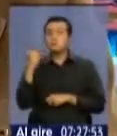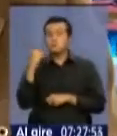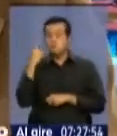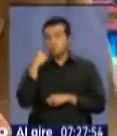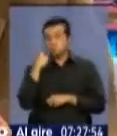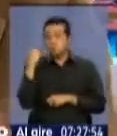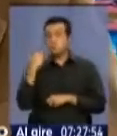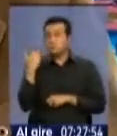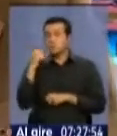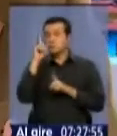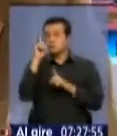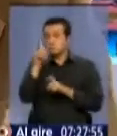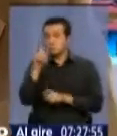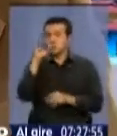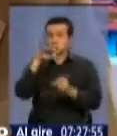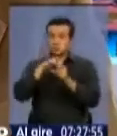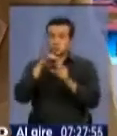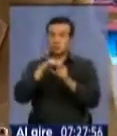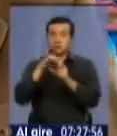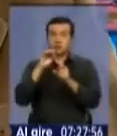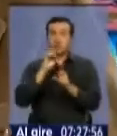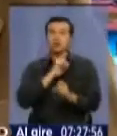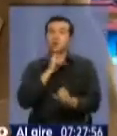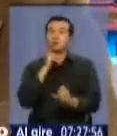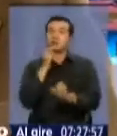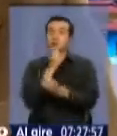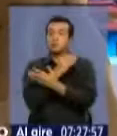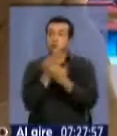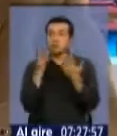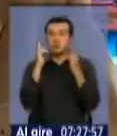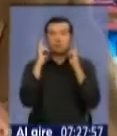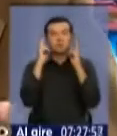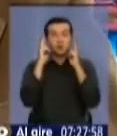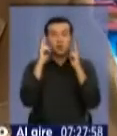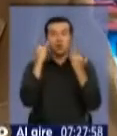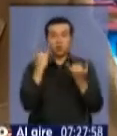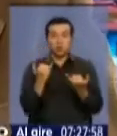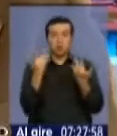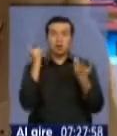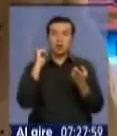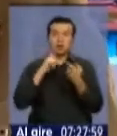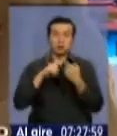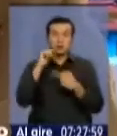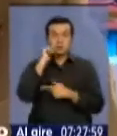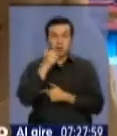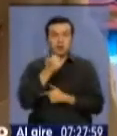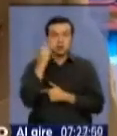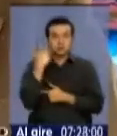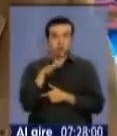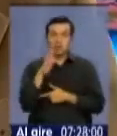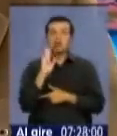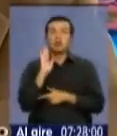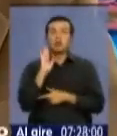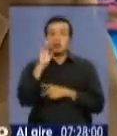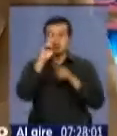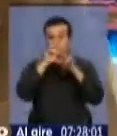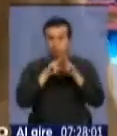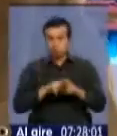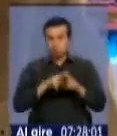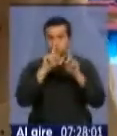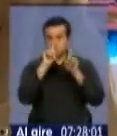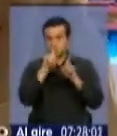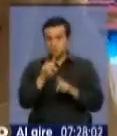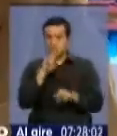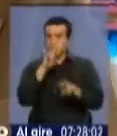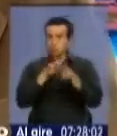genera la consulta, nosotros tendremos la presentación. Espero que en el día de hoy, hasta el día de mañana, tengamos ya la revisión de las